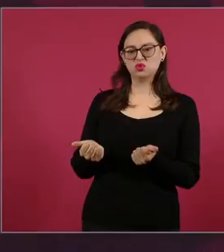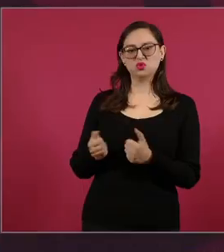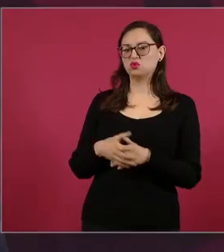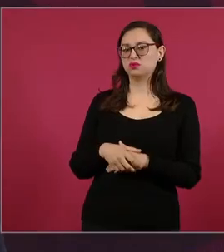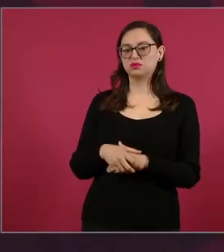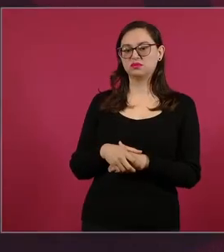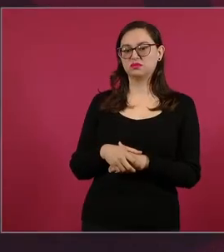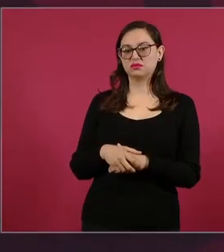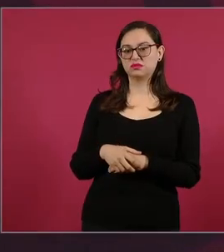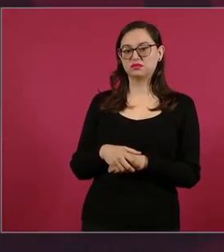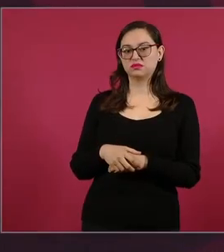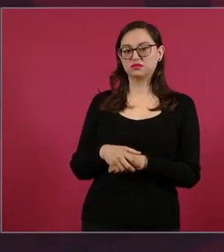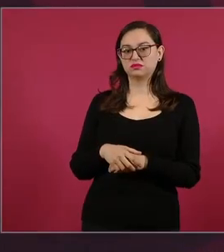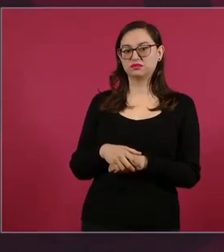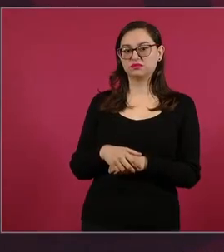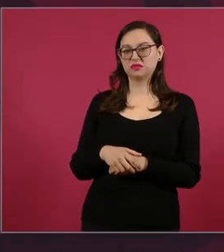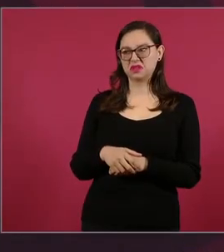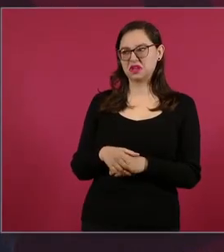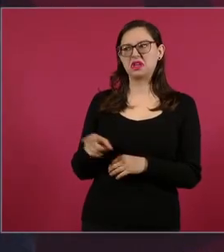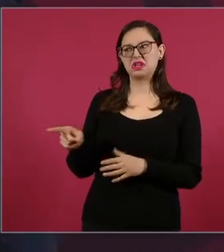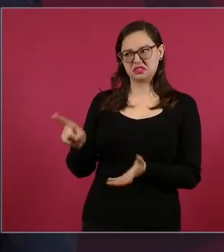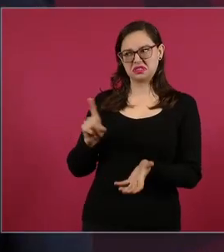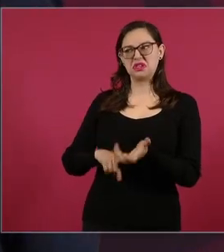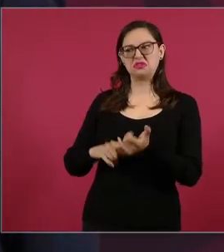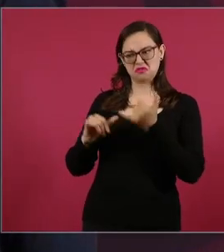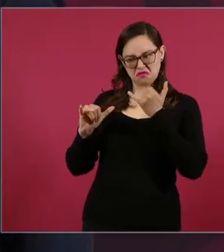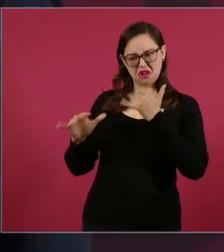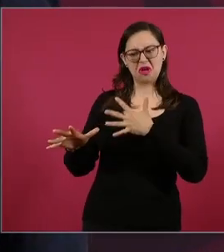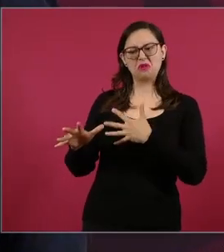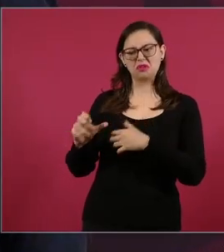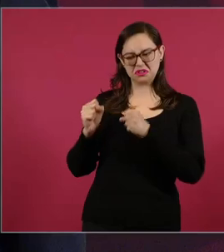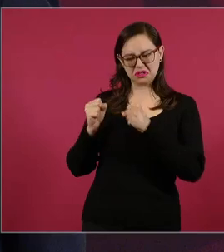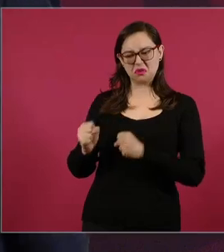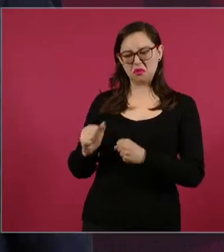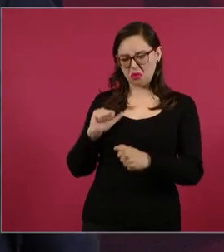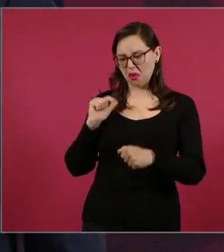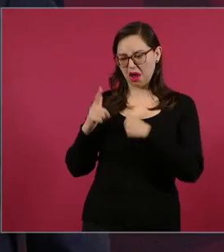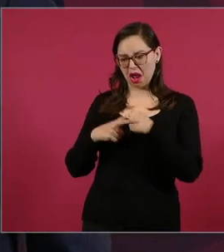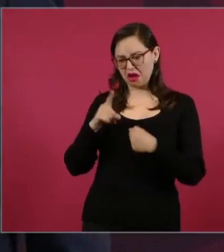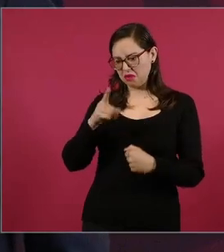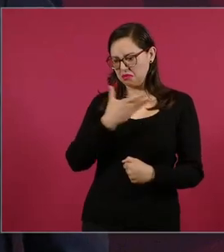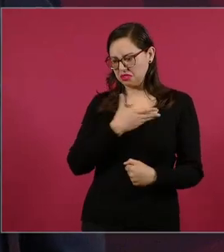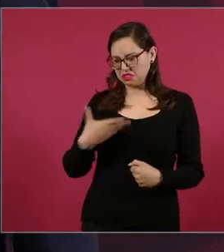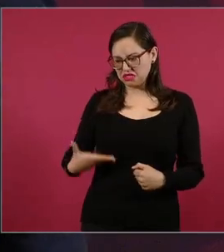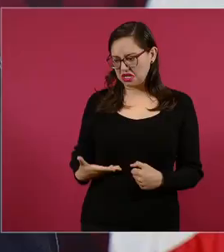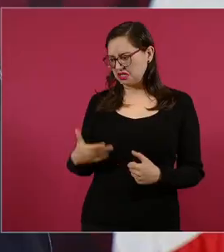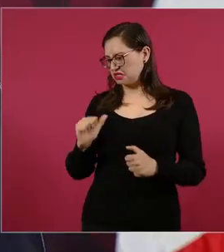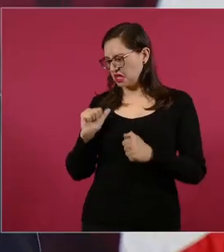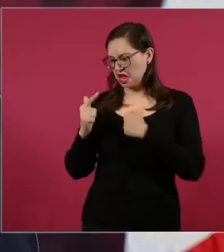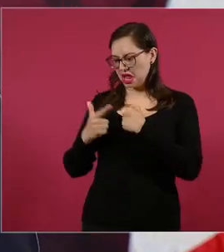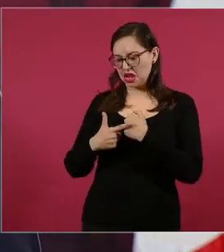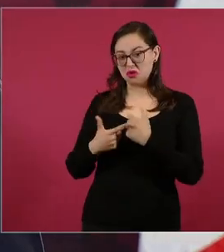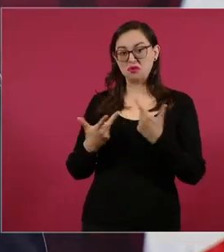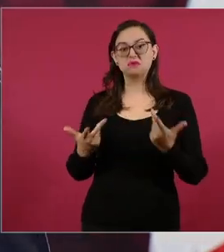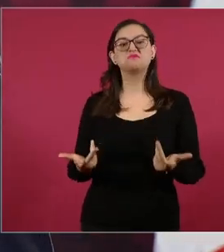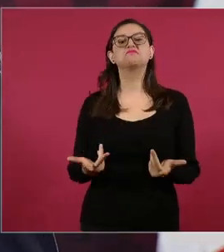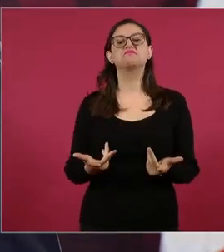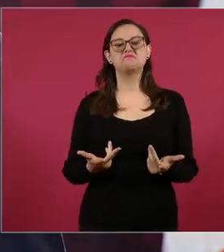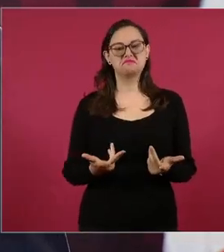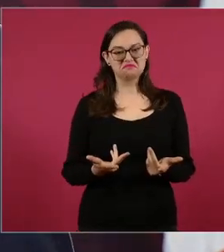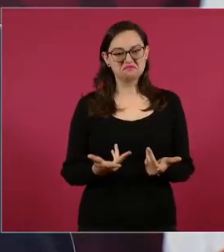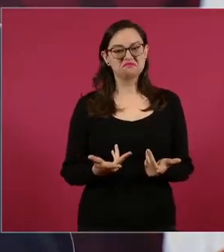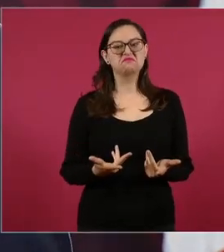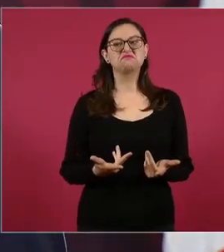No, pues eso fue una maniobra, ¿no? Ya ven cómo me echan la culpa de todo. Dice,